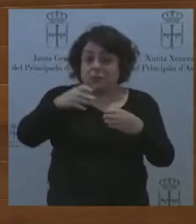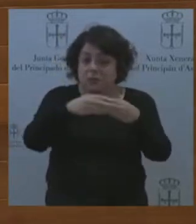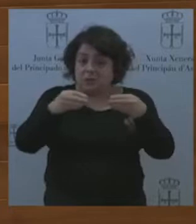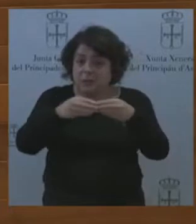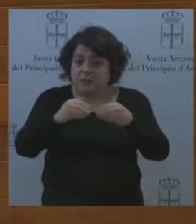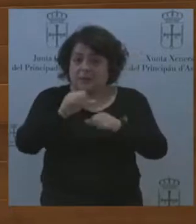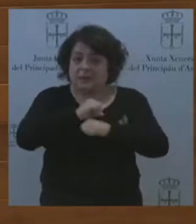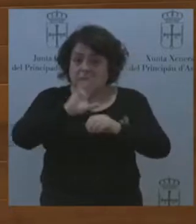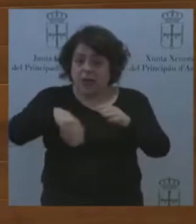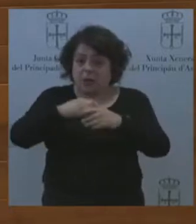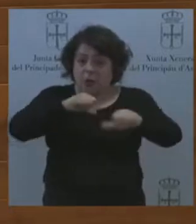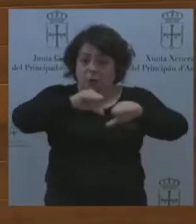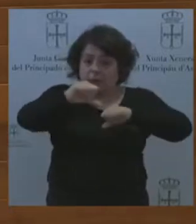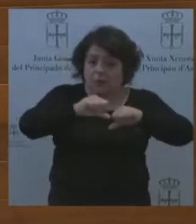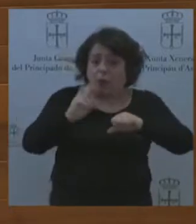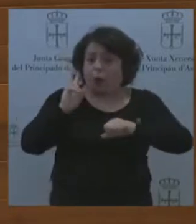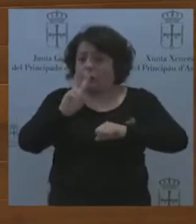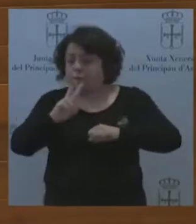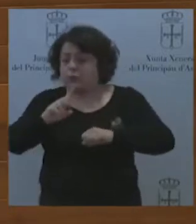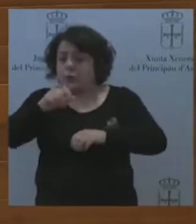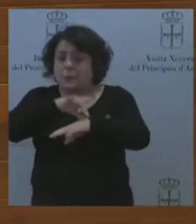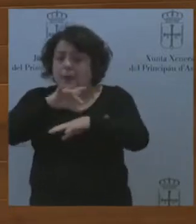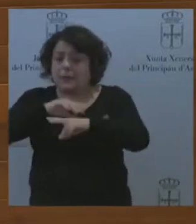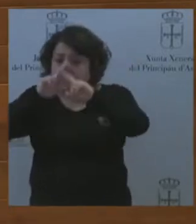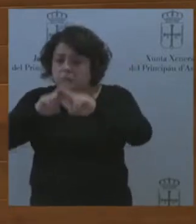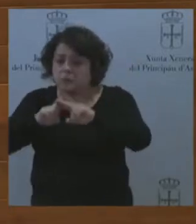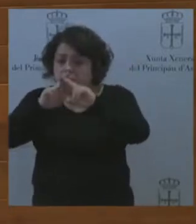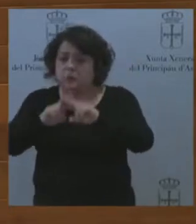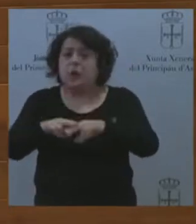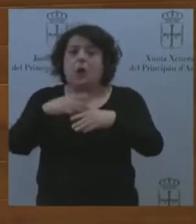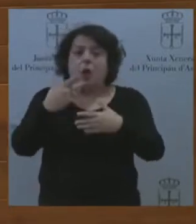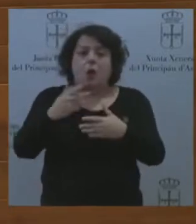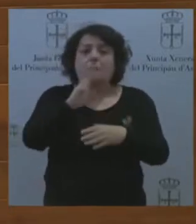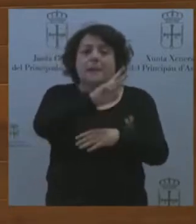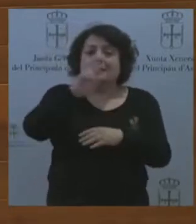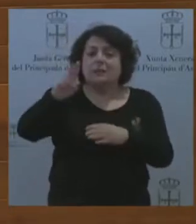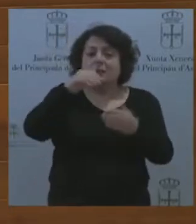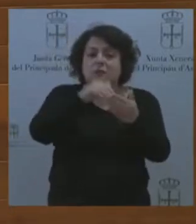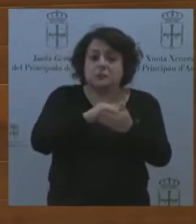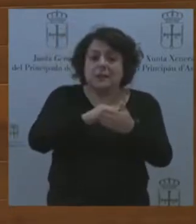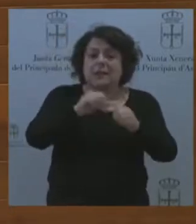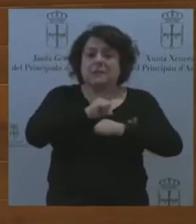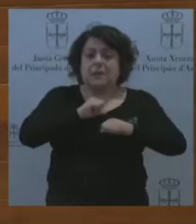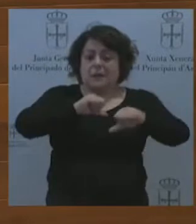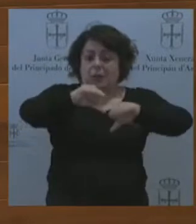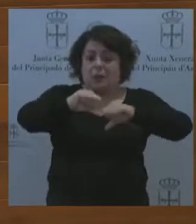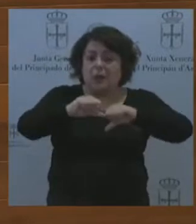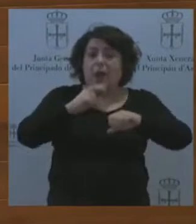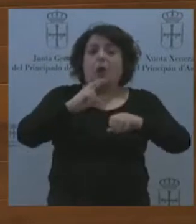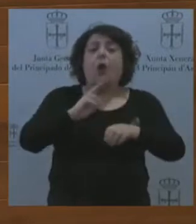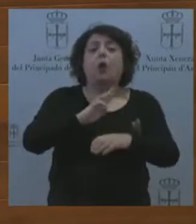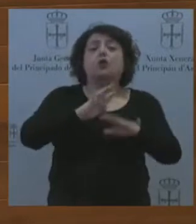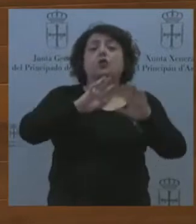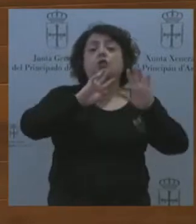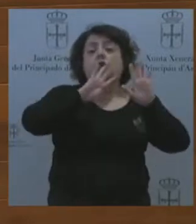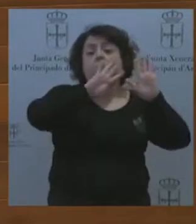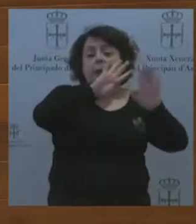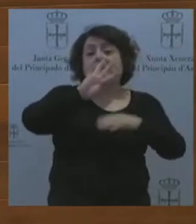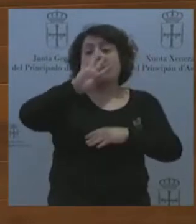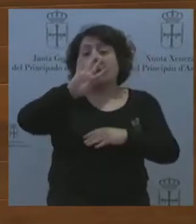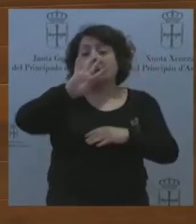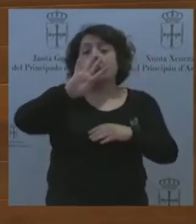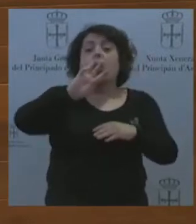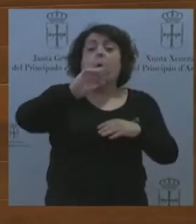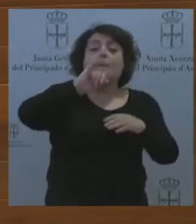de 22.000 asturianos esperando una cirugía y más de 94.800 aguardando una consulta hospitalaria. Las